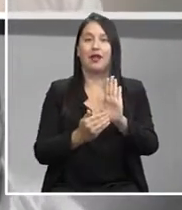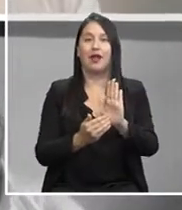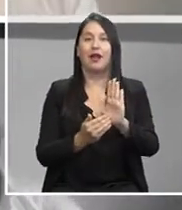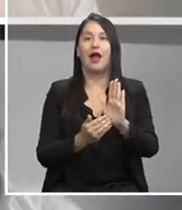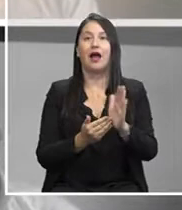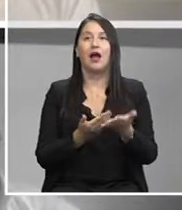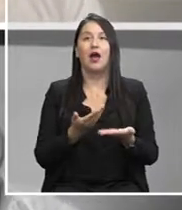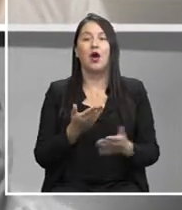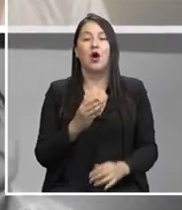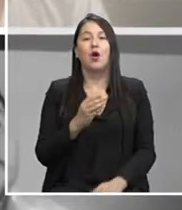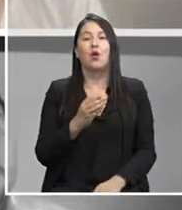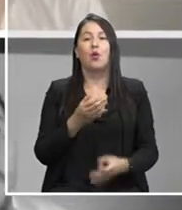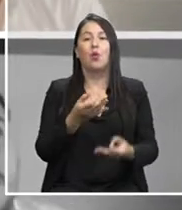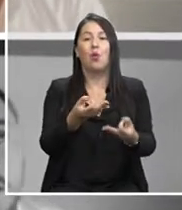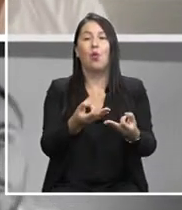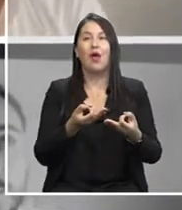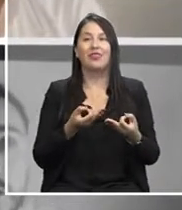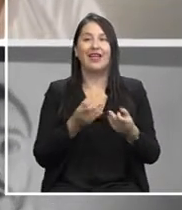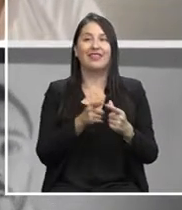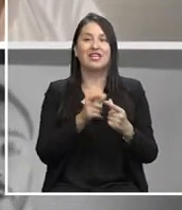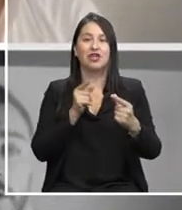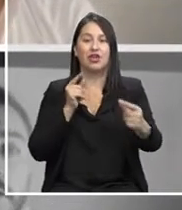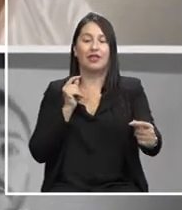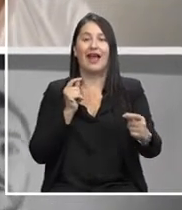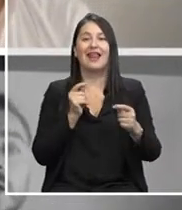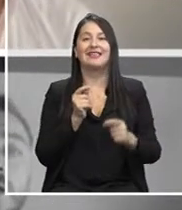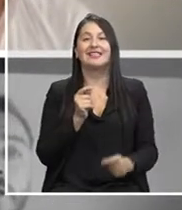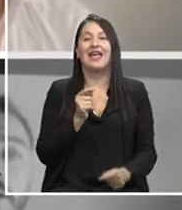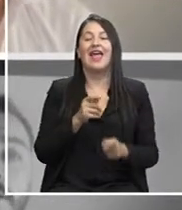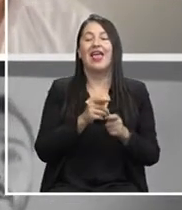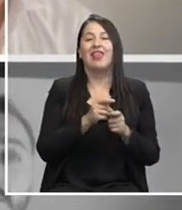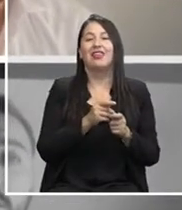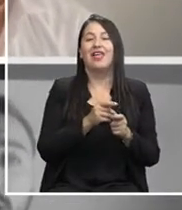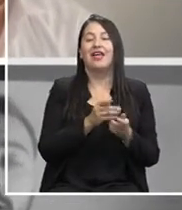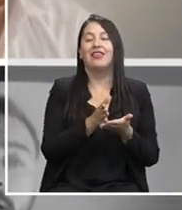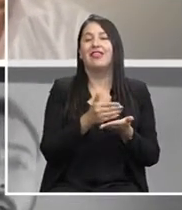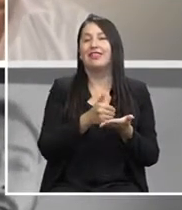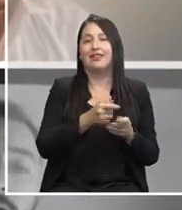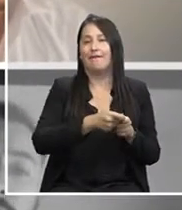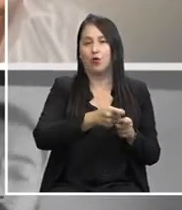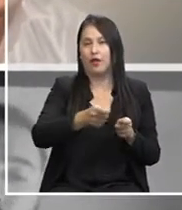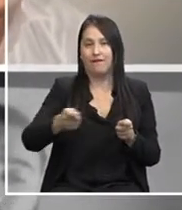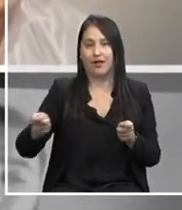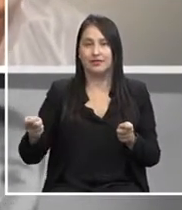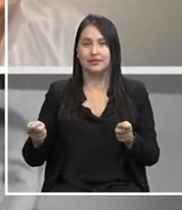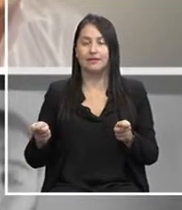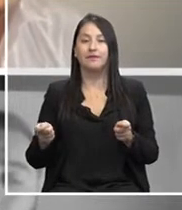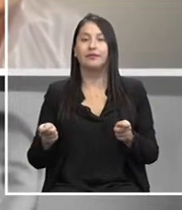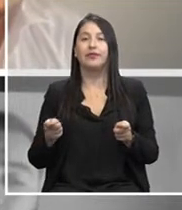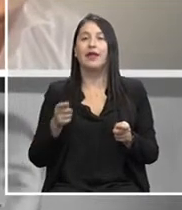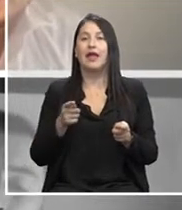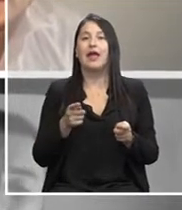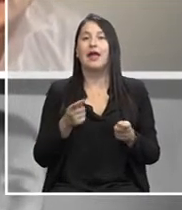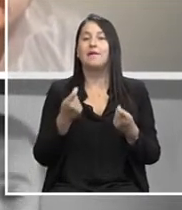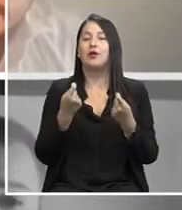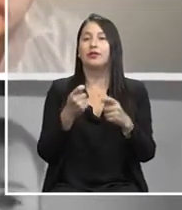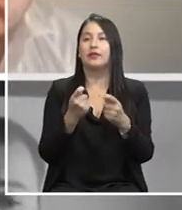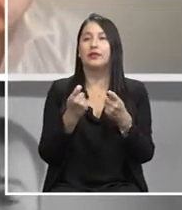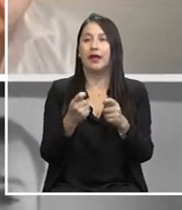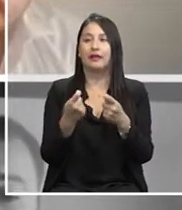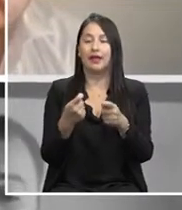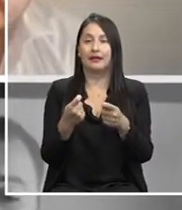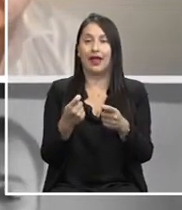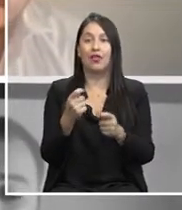nacionales distributivas, que es un proyecto que hemos estado tratando de empujar desde el World Inequality Lab